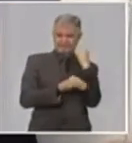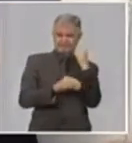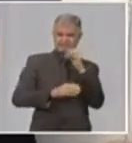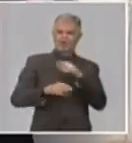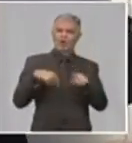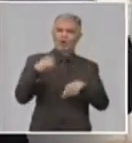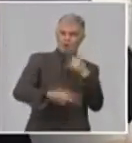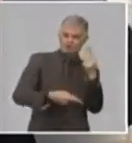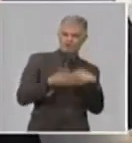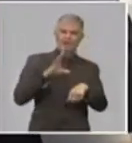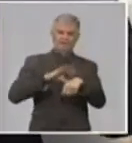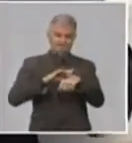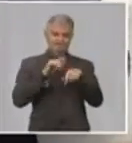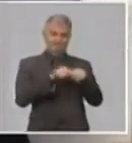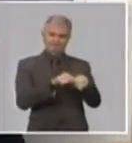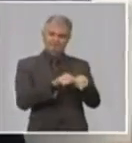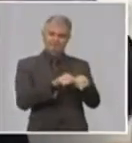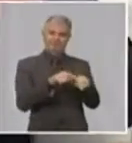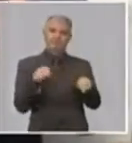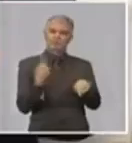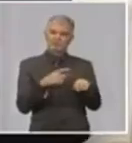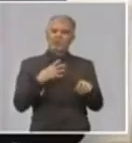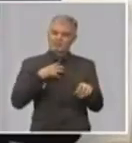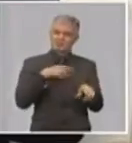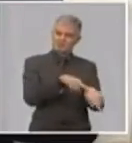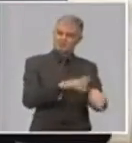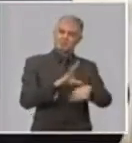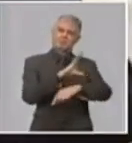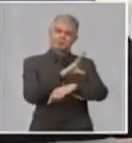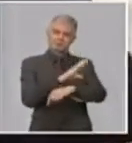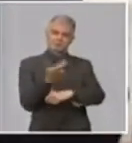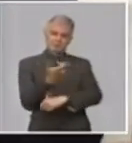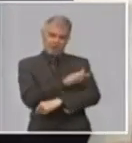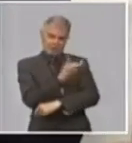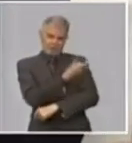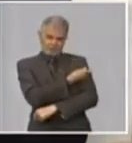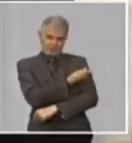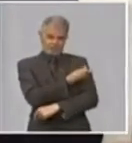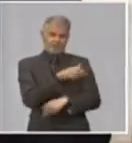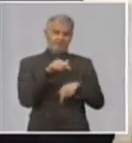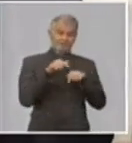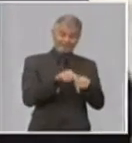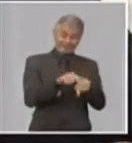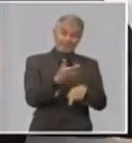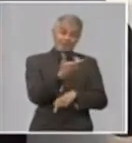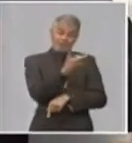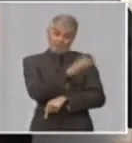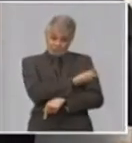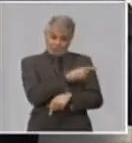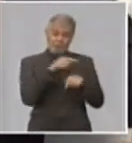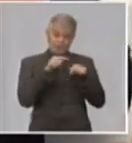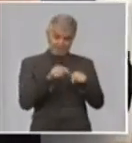disponemos de una vacuna que, y de un grupo de cosas donde se ha demostrado que los componentes de esa vacuna